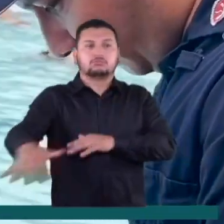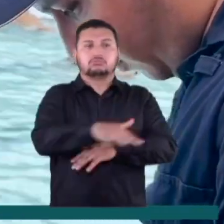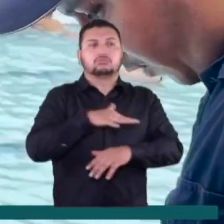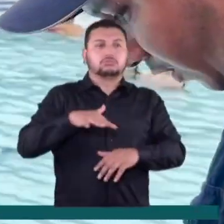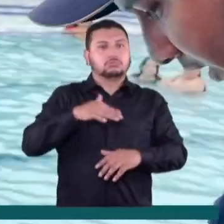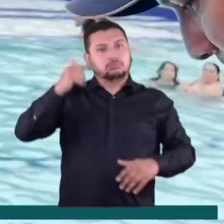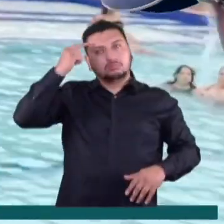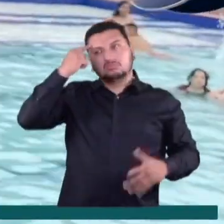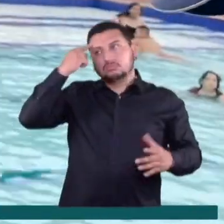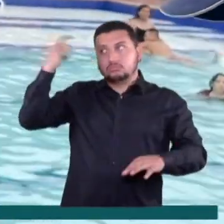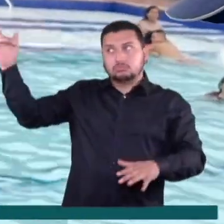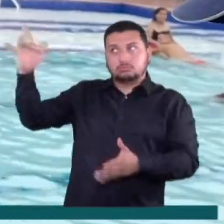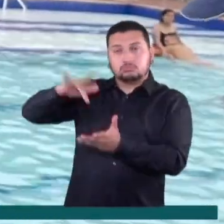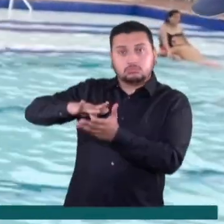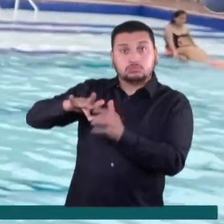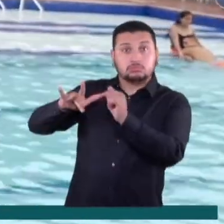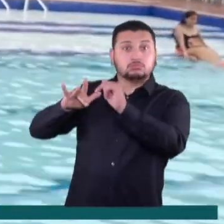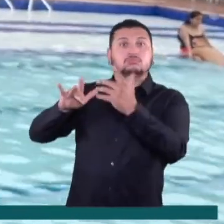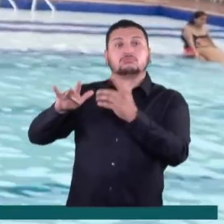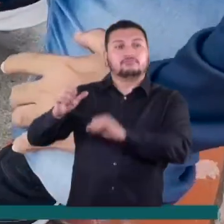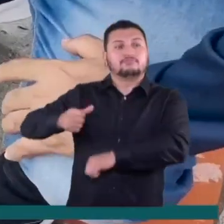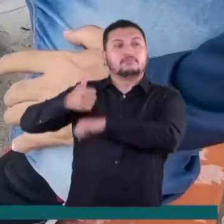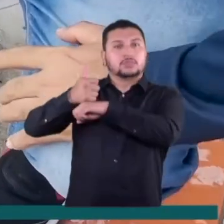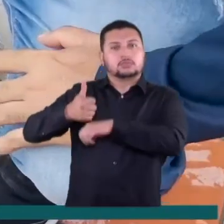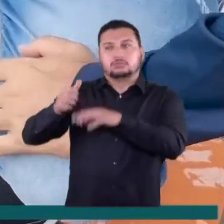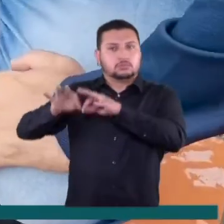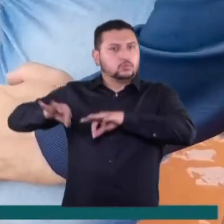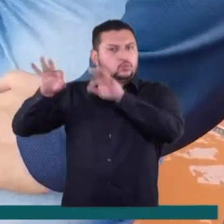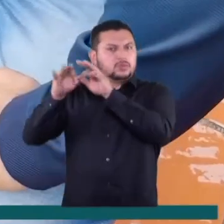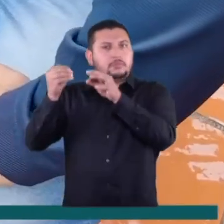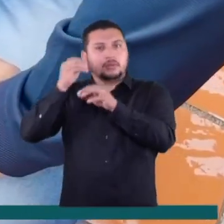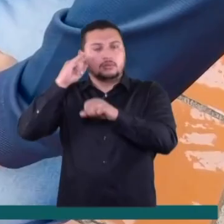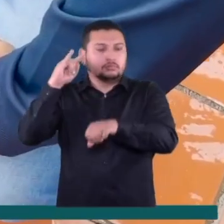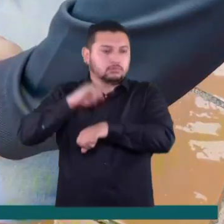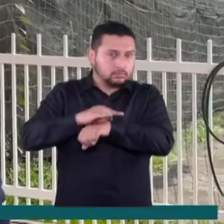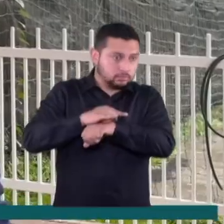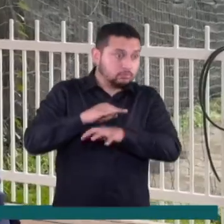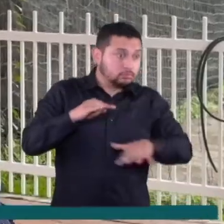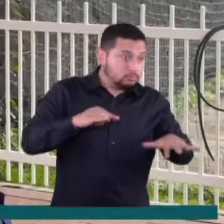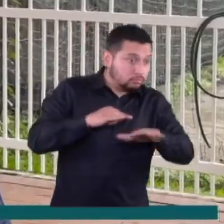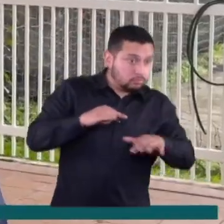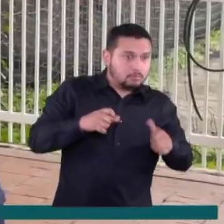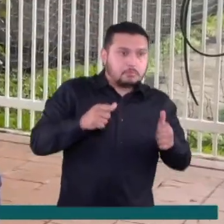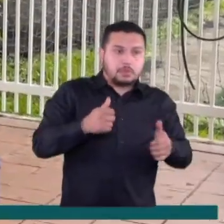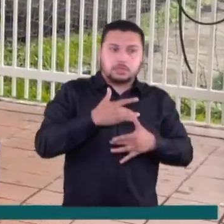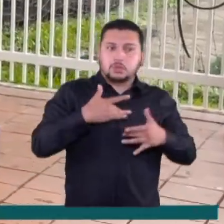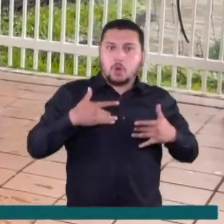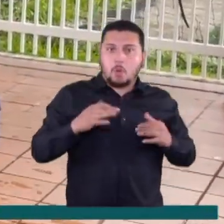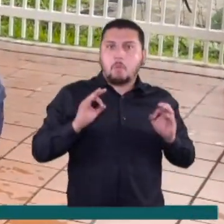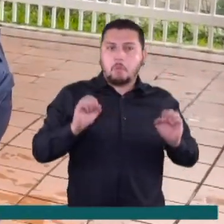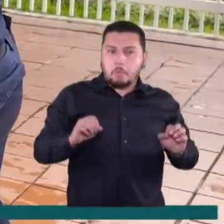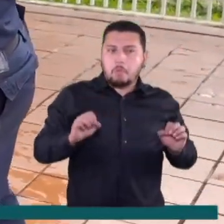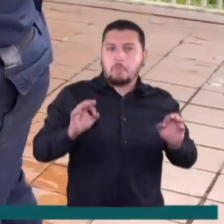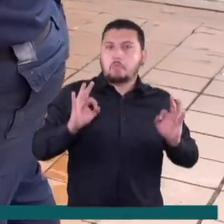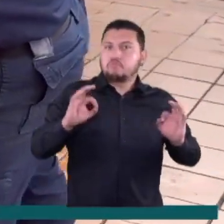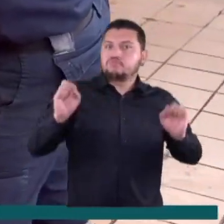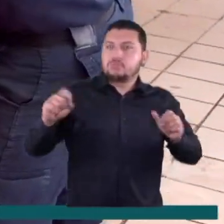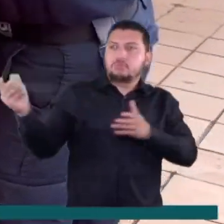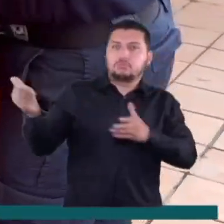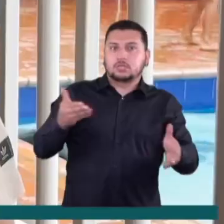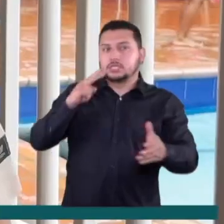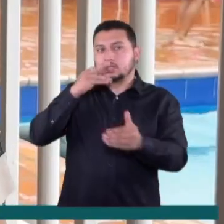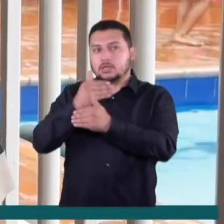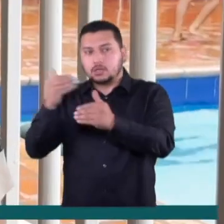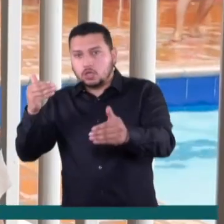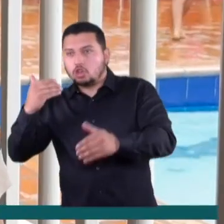que los controles y operativos son muy importantes para que tanto niños como adultos no corran peligro a la hora de usar las